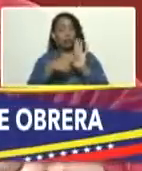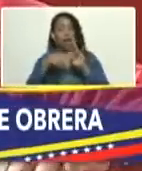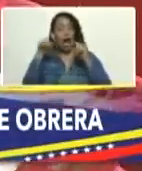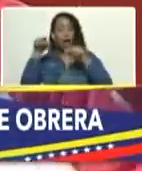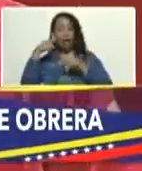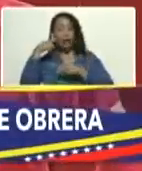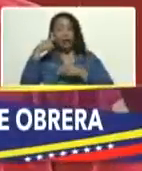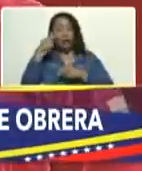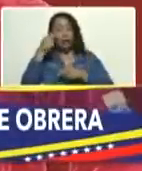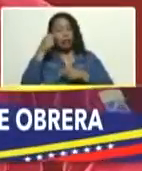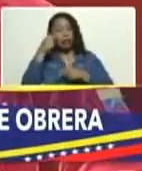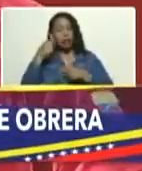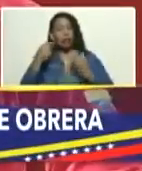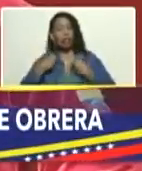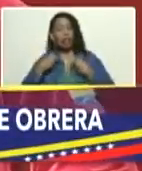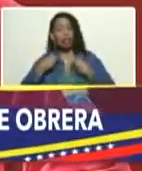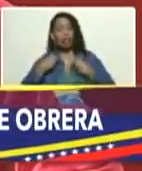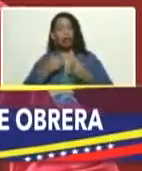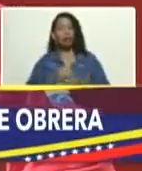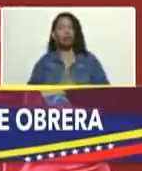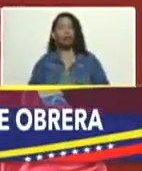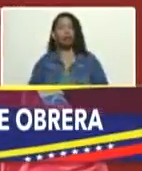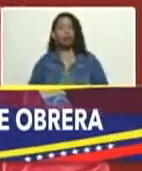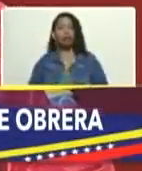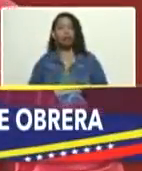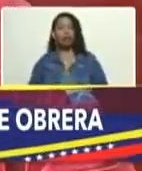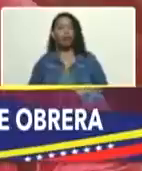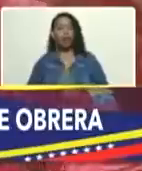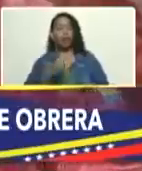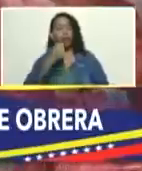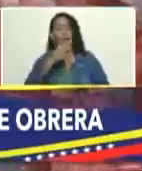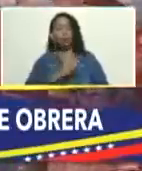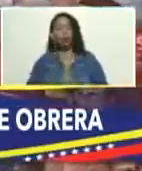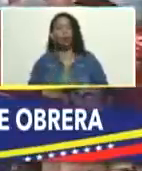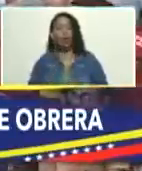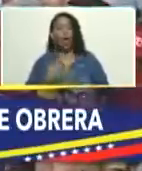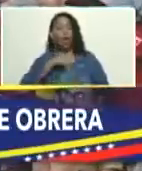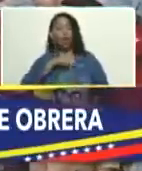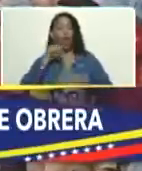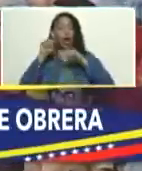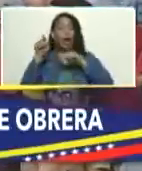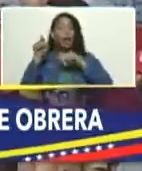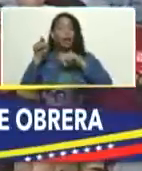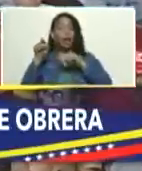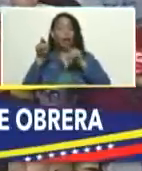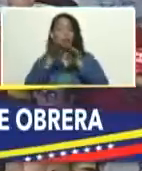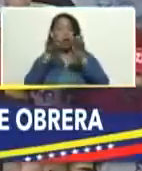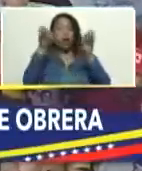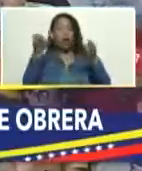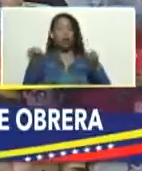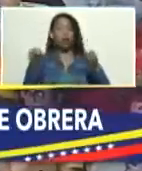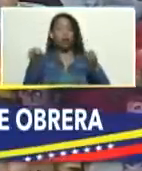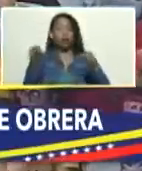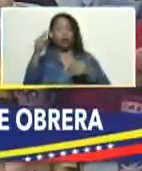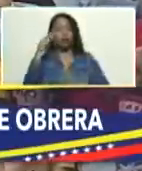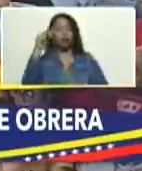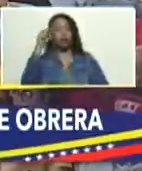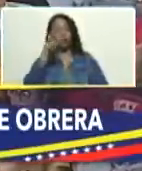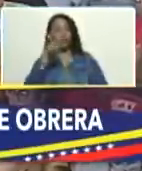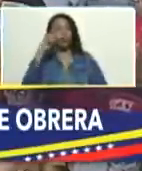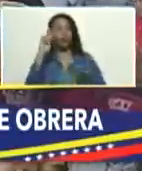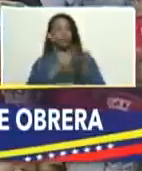para evitar más desastre? Bueno, señor presidente, ¿no? Nosotros en esas mesas se visualizaron de